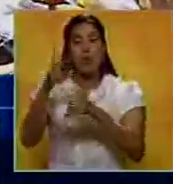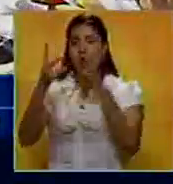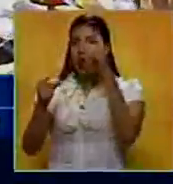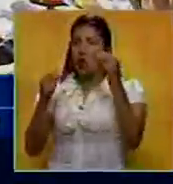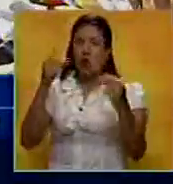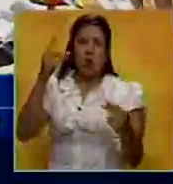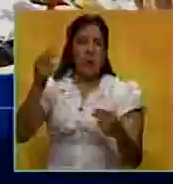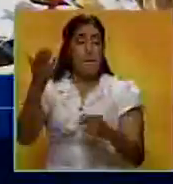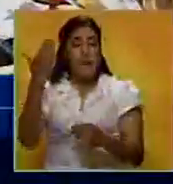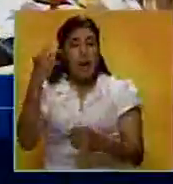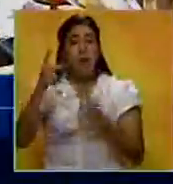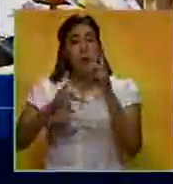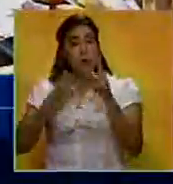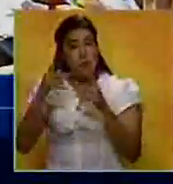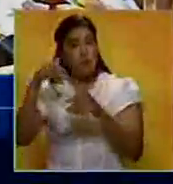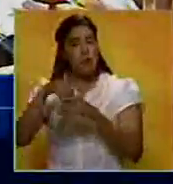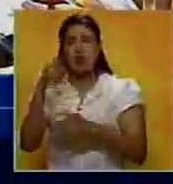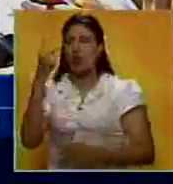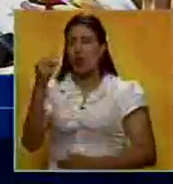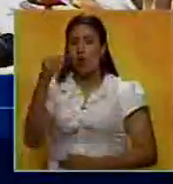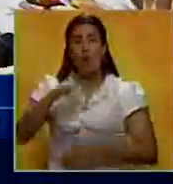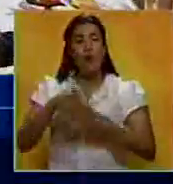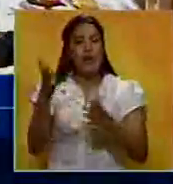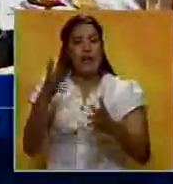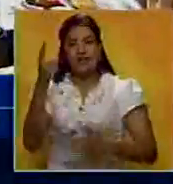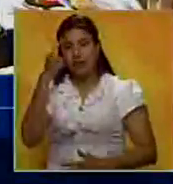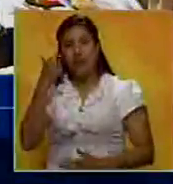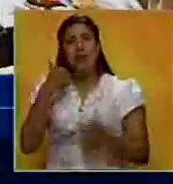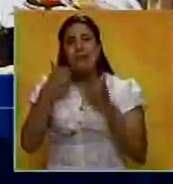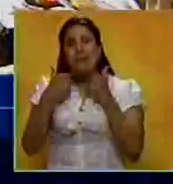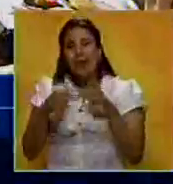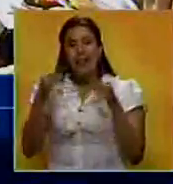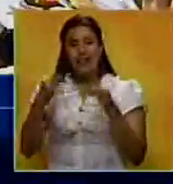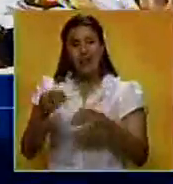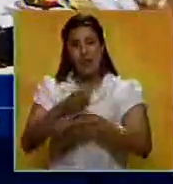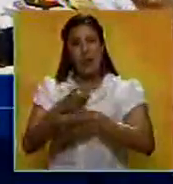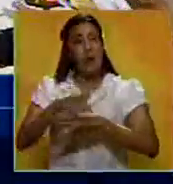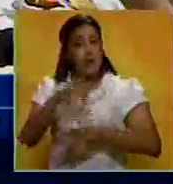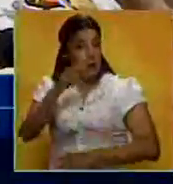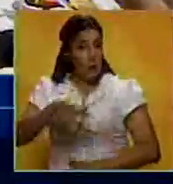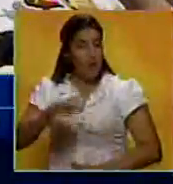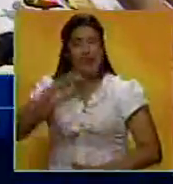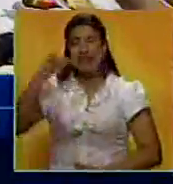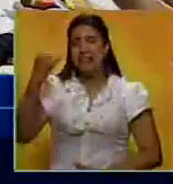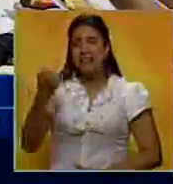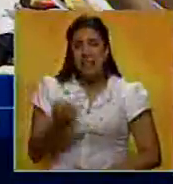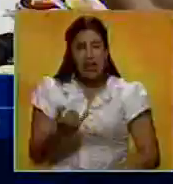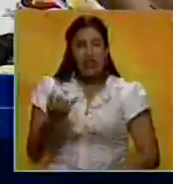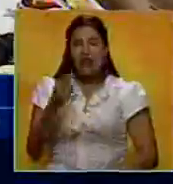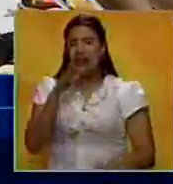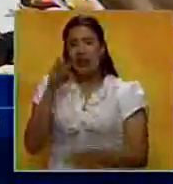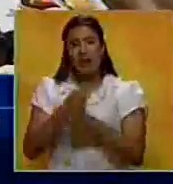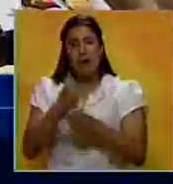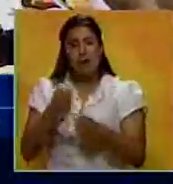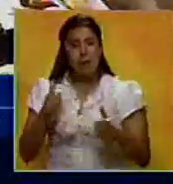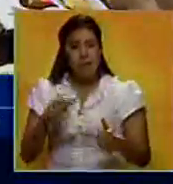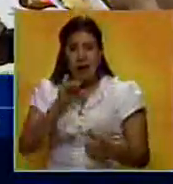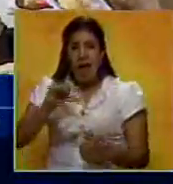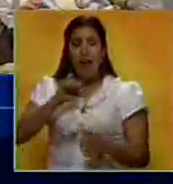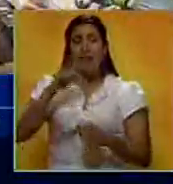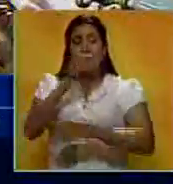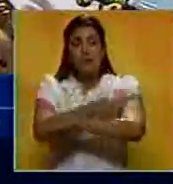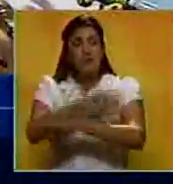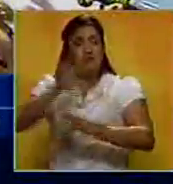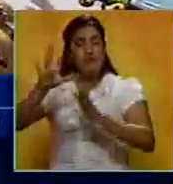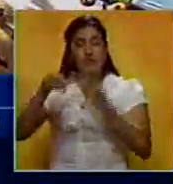a realizar estos procesos electorales porque saben que no van a ganar ninguna gobernación, porque este pueblo se cansó de la ineficiencia y de la